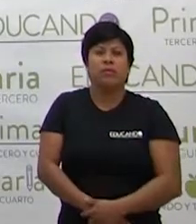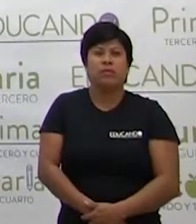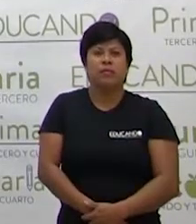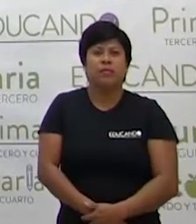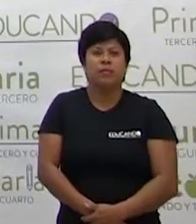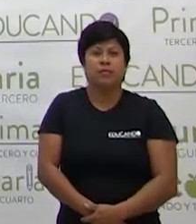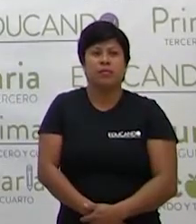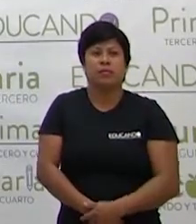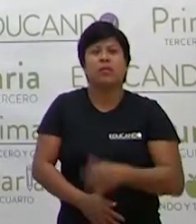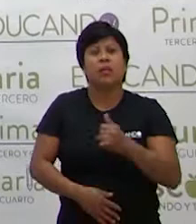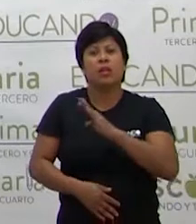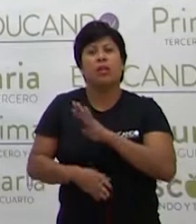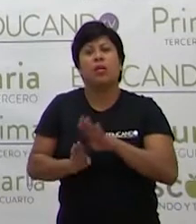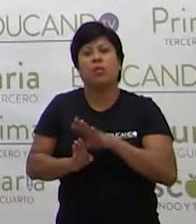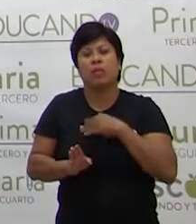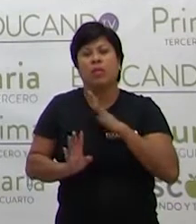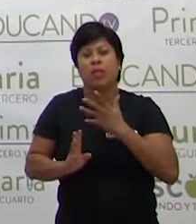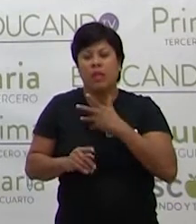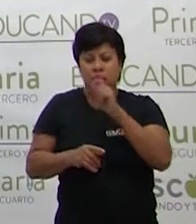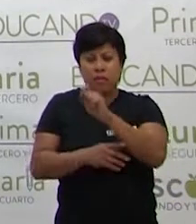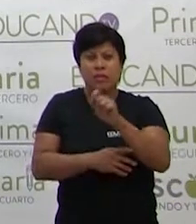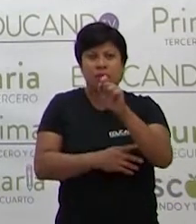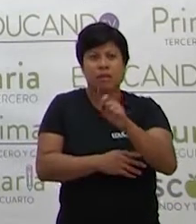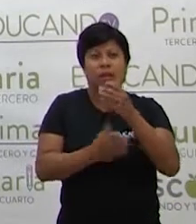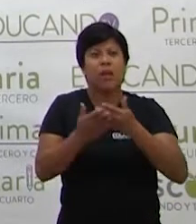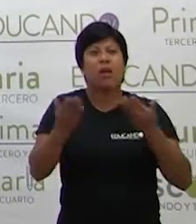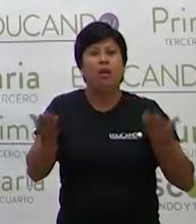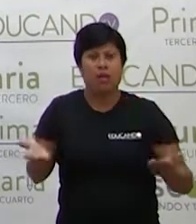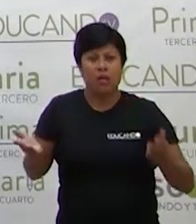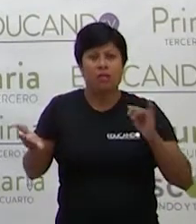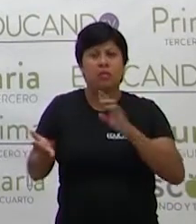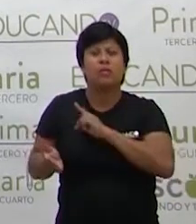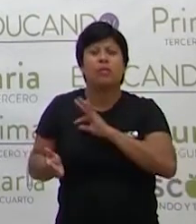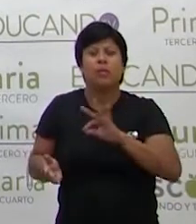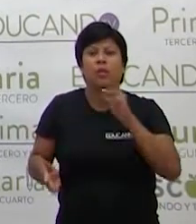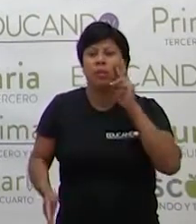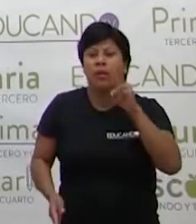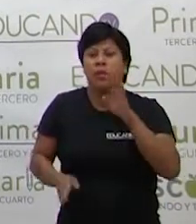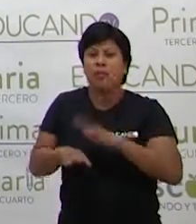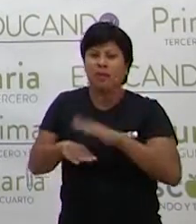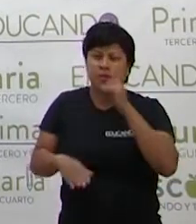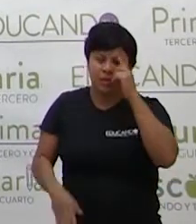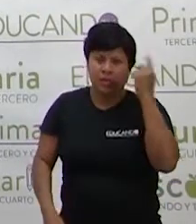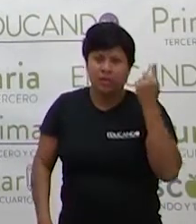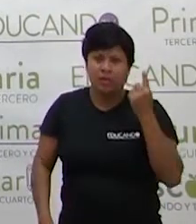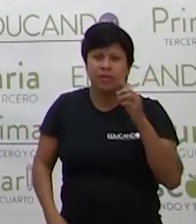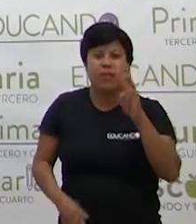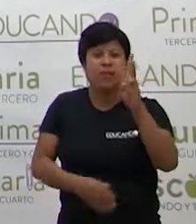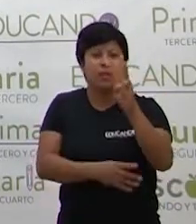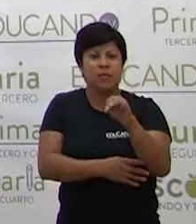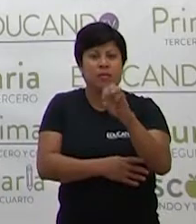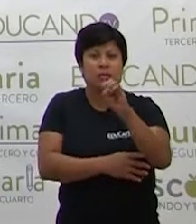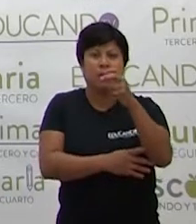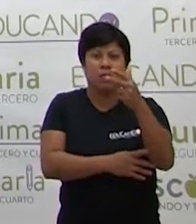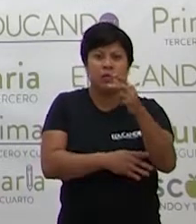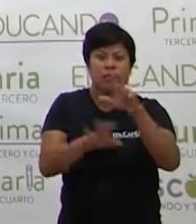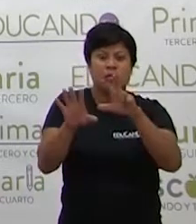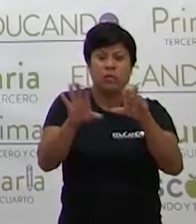3,508. Y como ya los tengo escritos, ahora sí determino fácilmente.